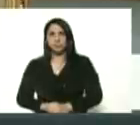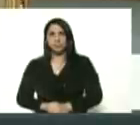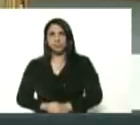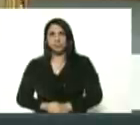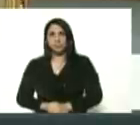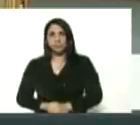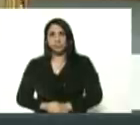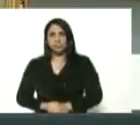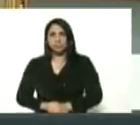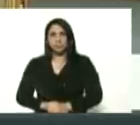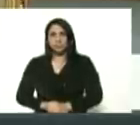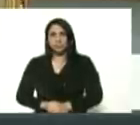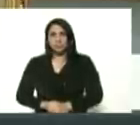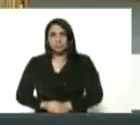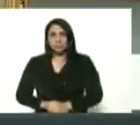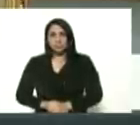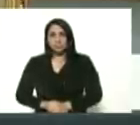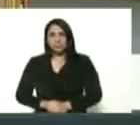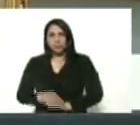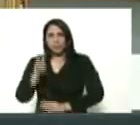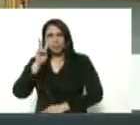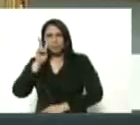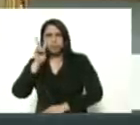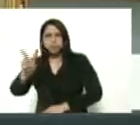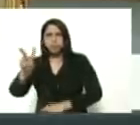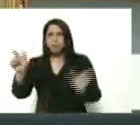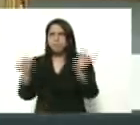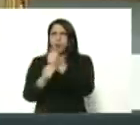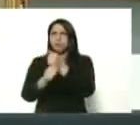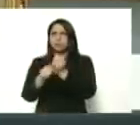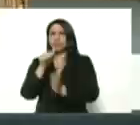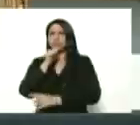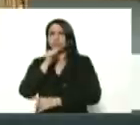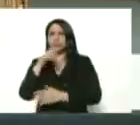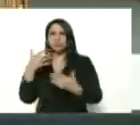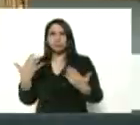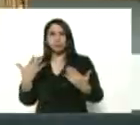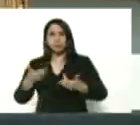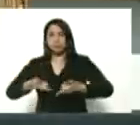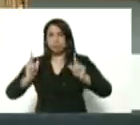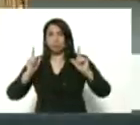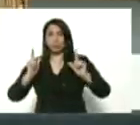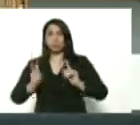Su avistamiento, bueno, permitió